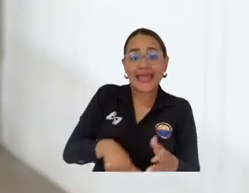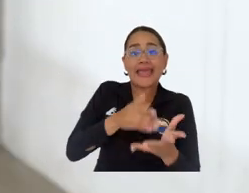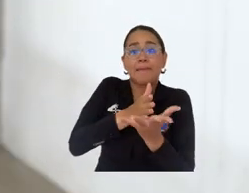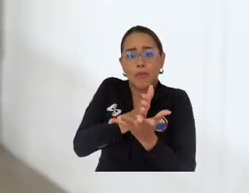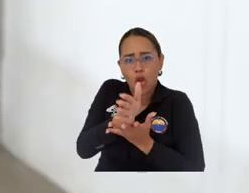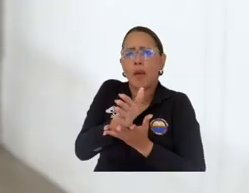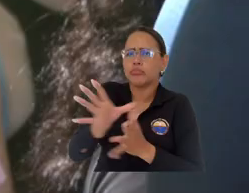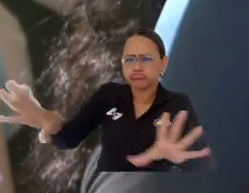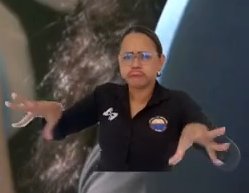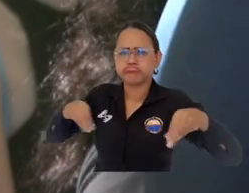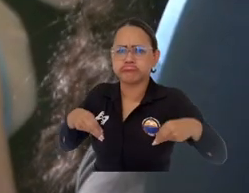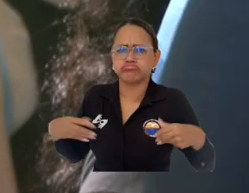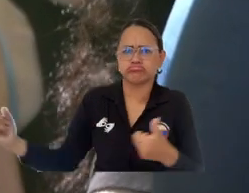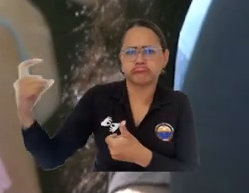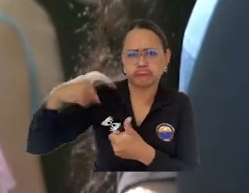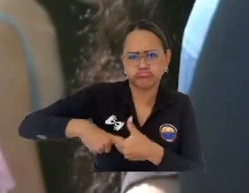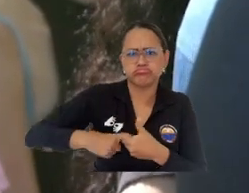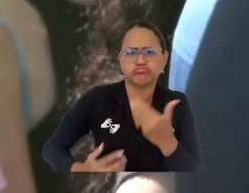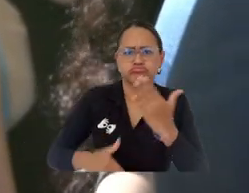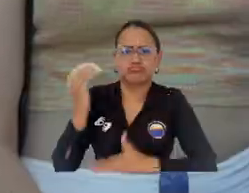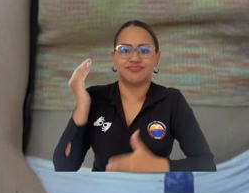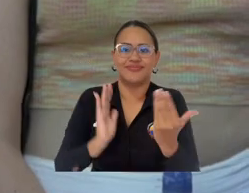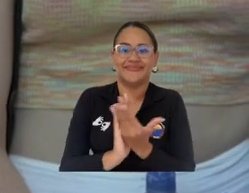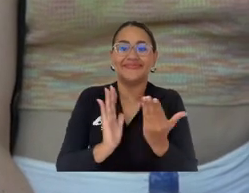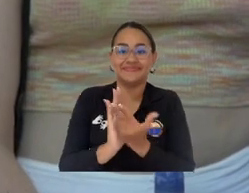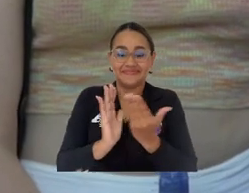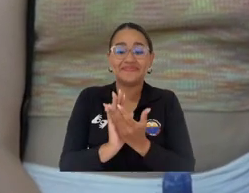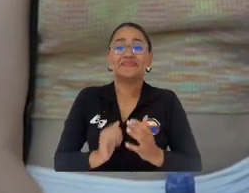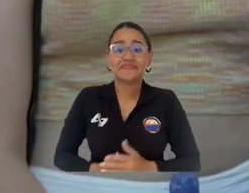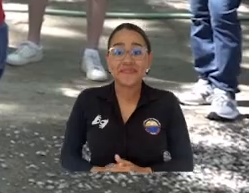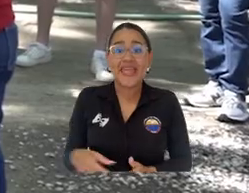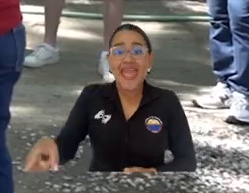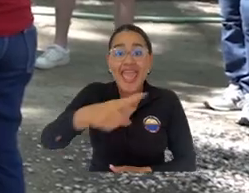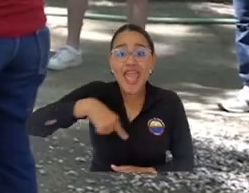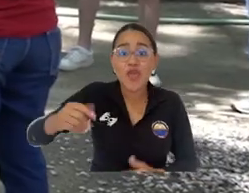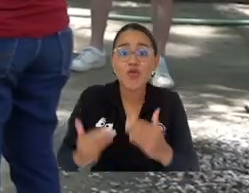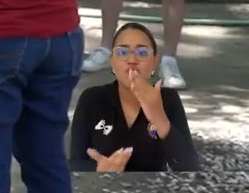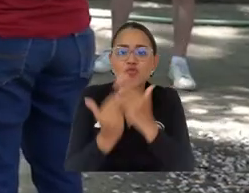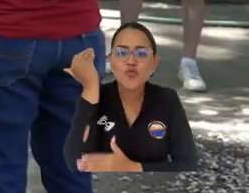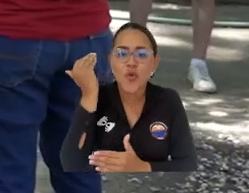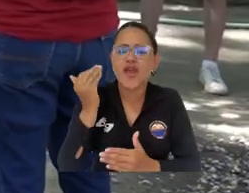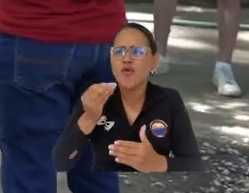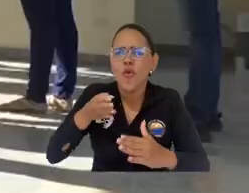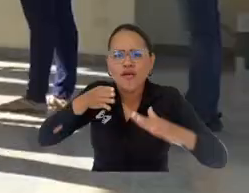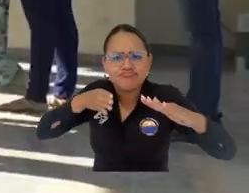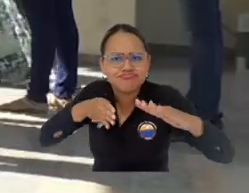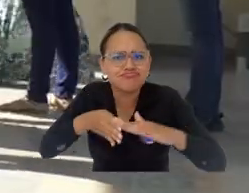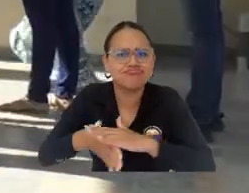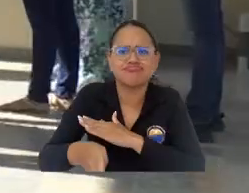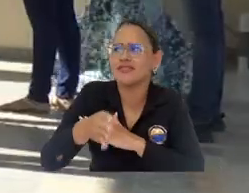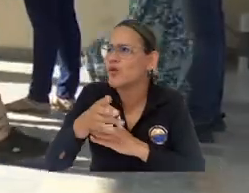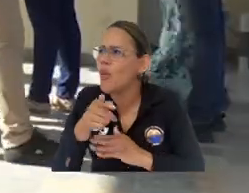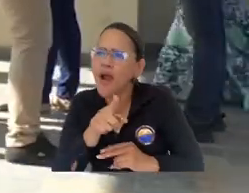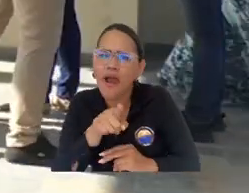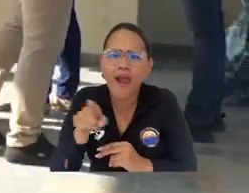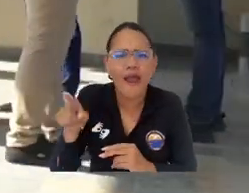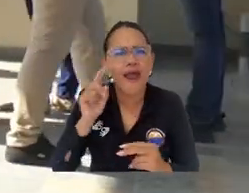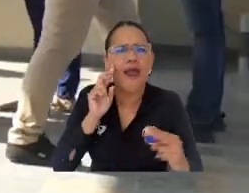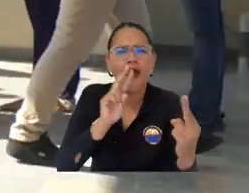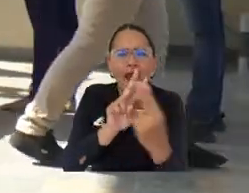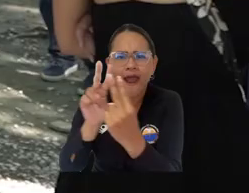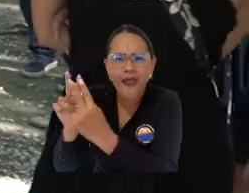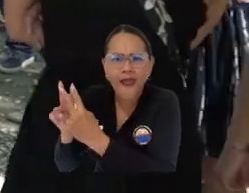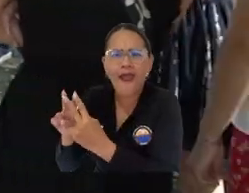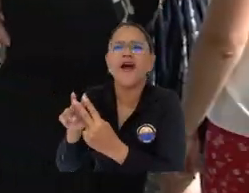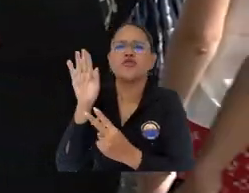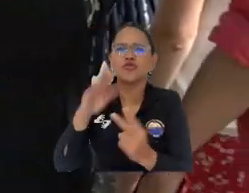los diferentes programas. Los nuevos alumnos vivieron una amena jornada de inducción en la que, además de recorrer las instalaciones de esta alma